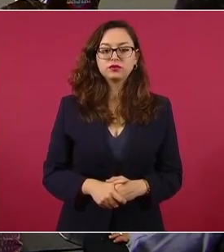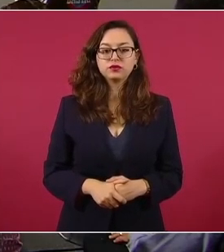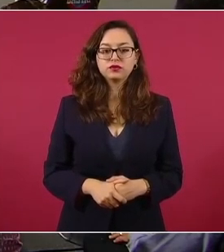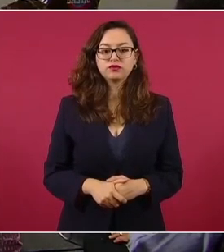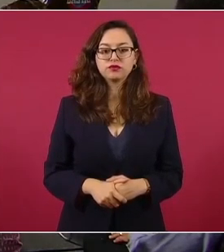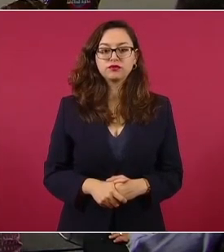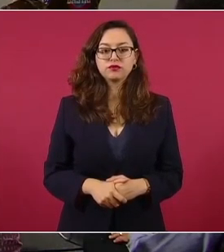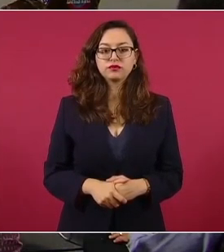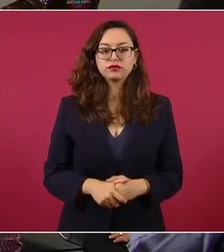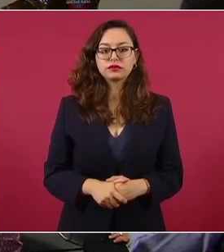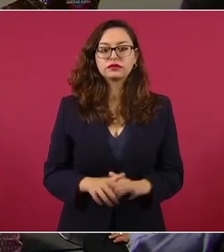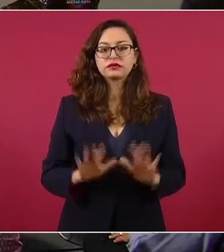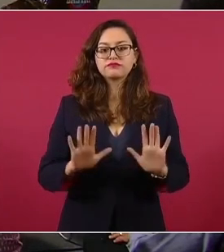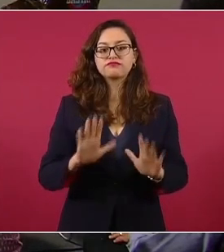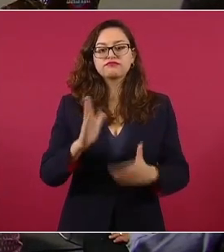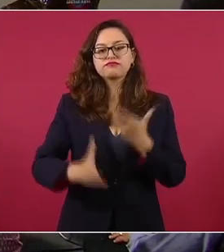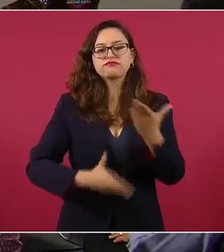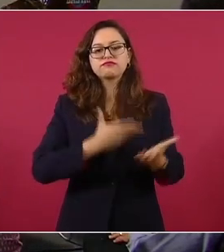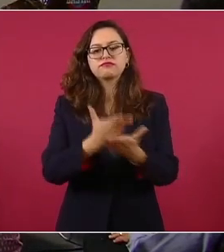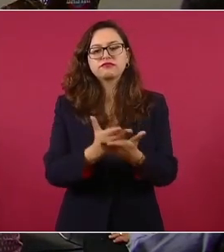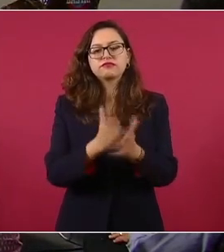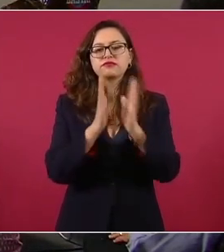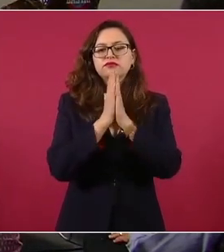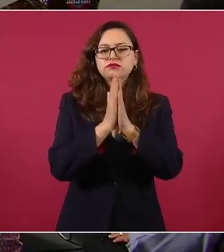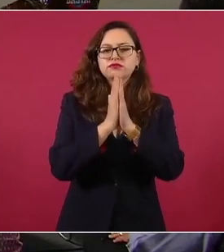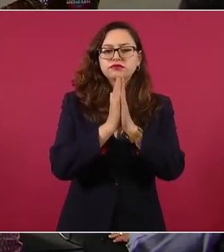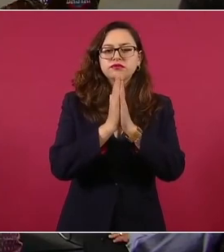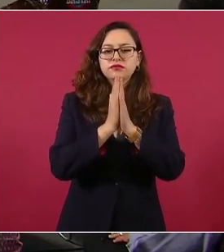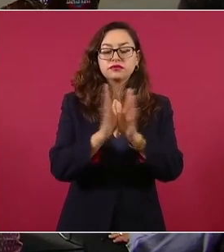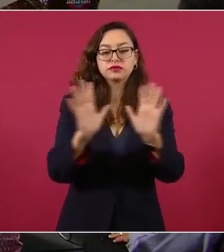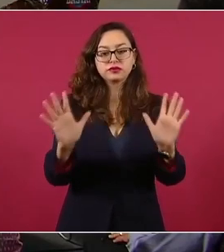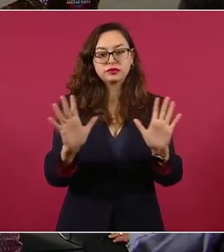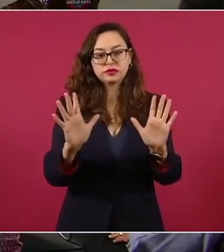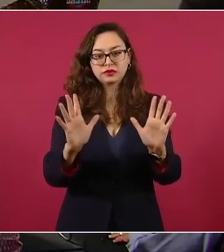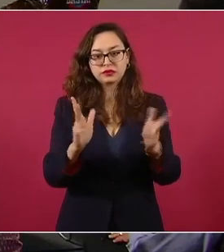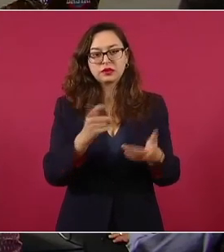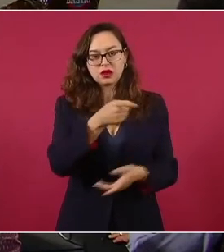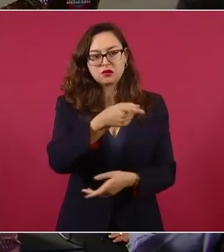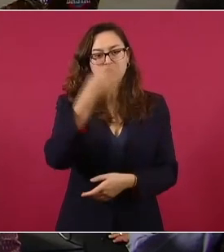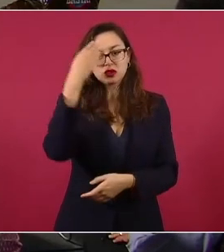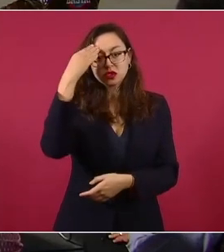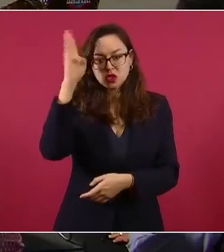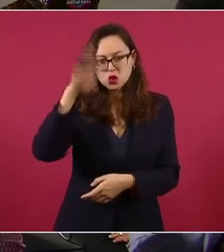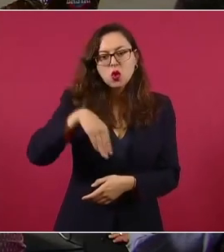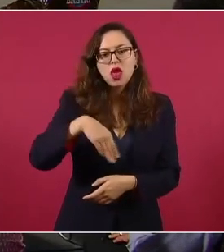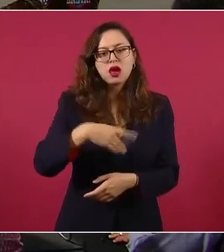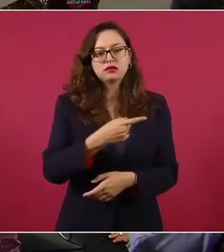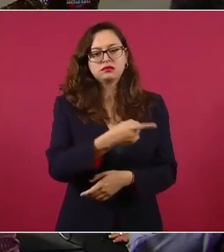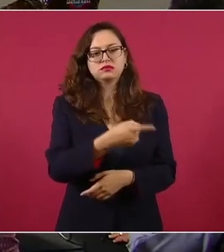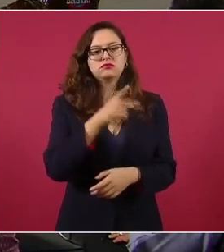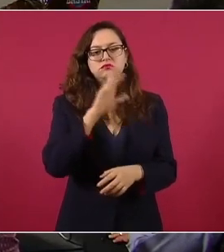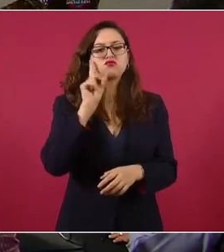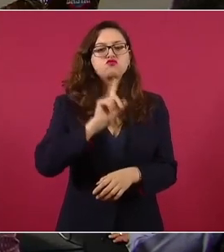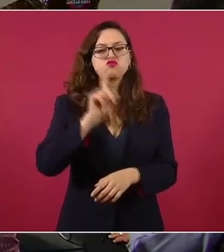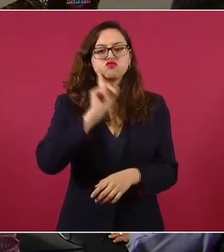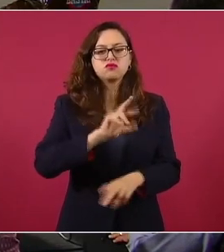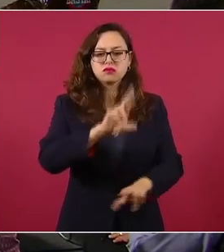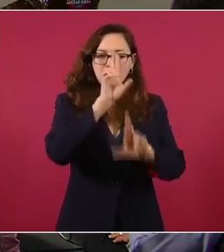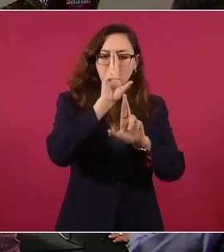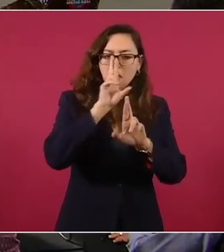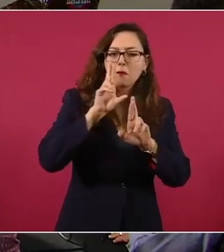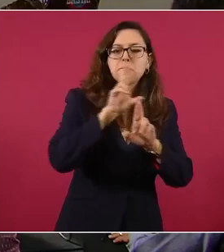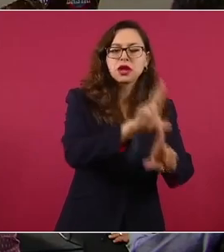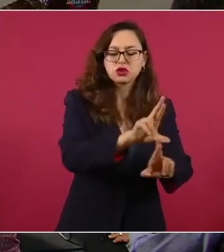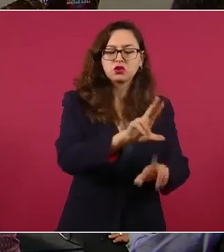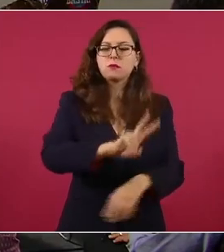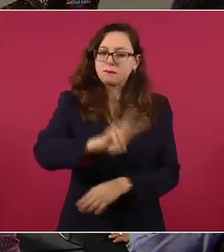que cuidemos a la señora, ¿no? Tiene todo mi respeto, todo mi respeto. ¿Sí? Le mando